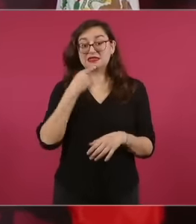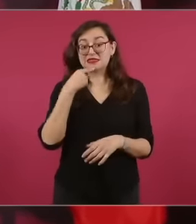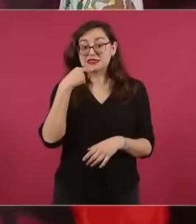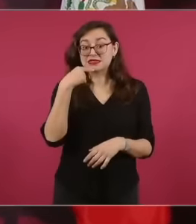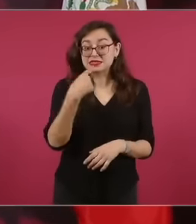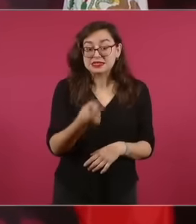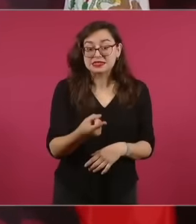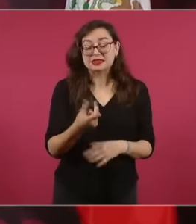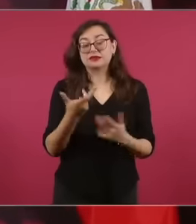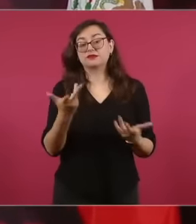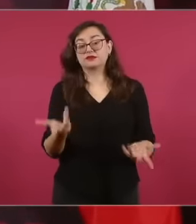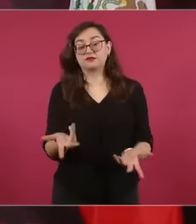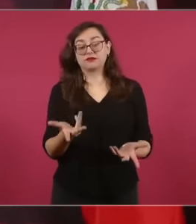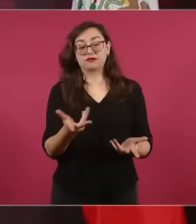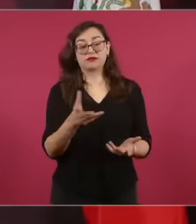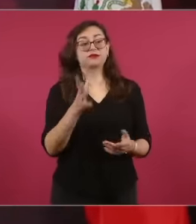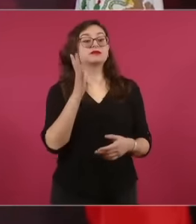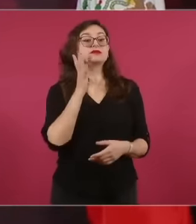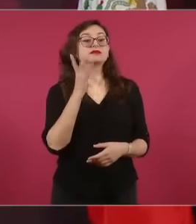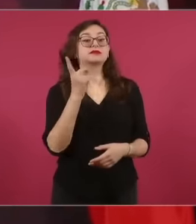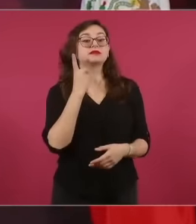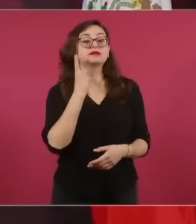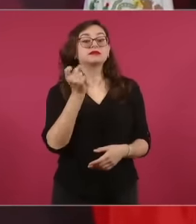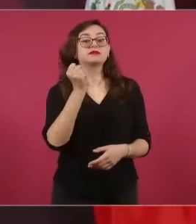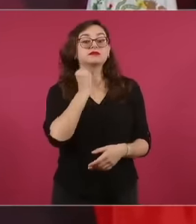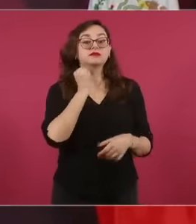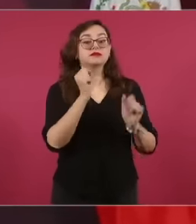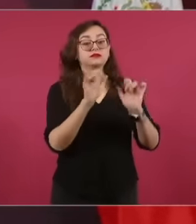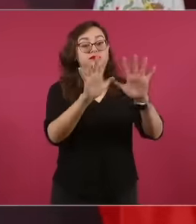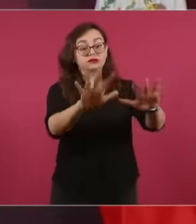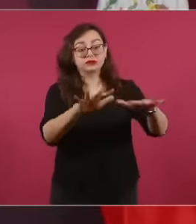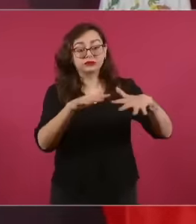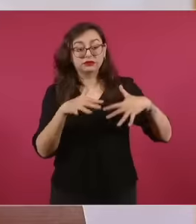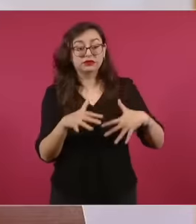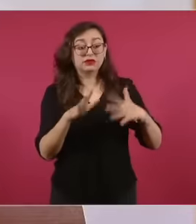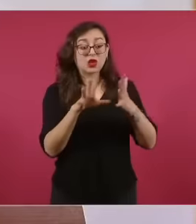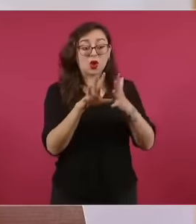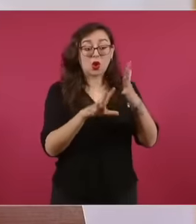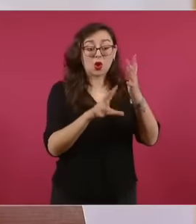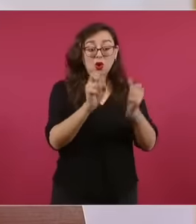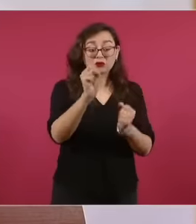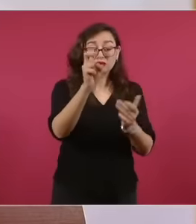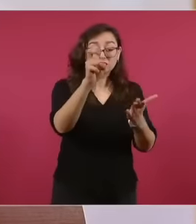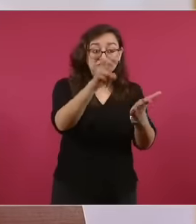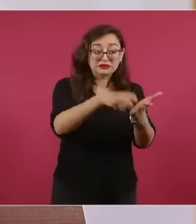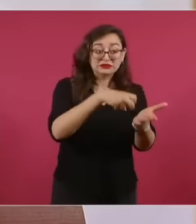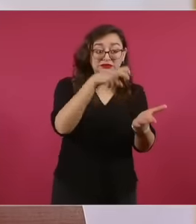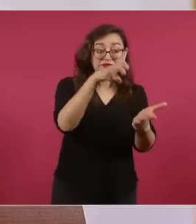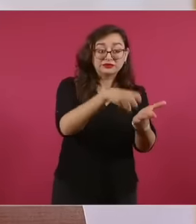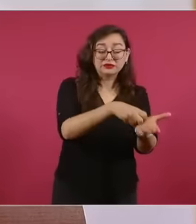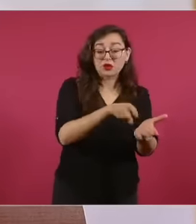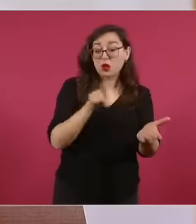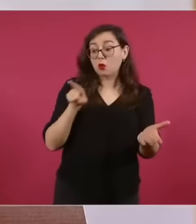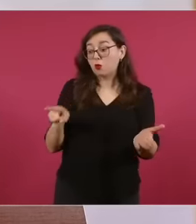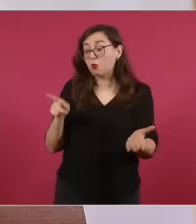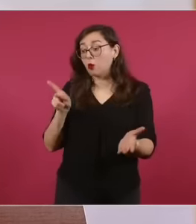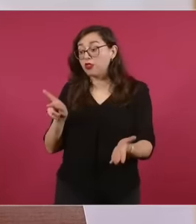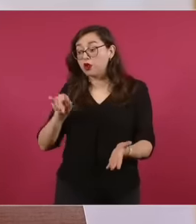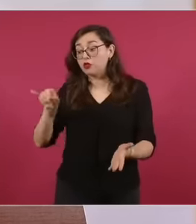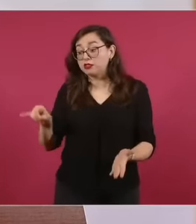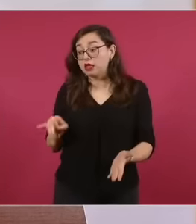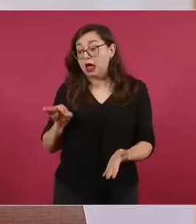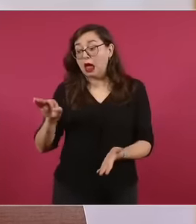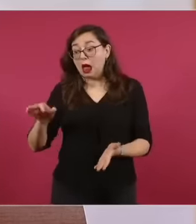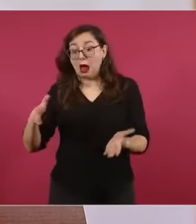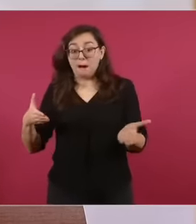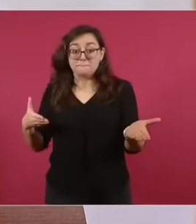una intromisión desesperada, un exabrupto. ¿Cómo